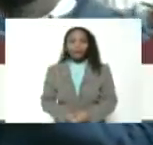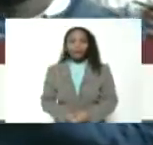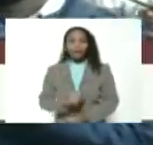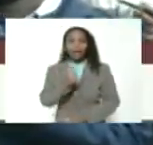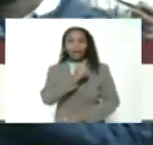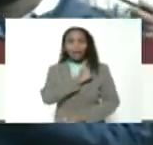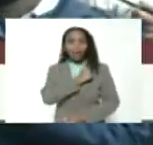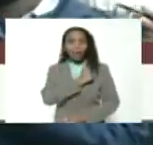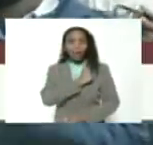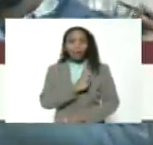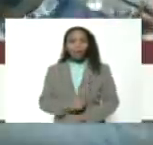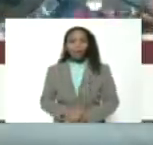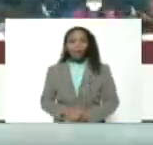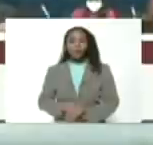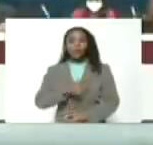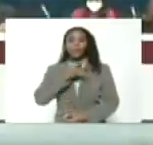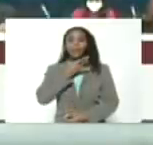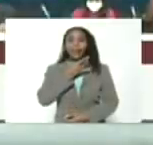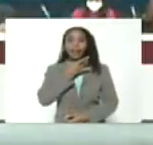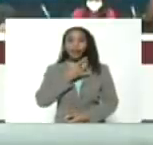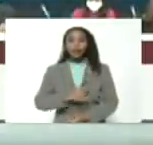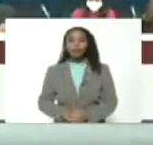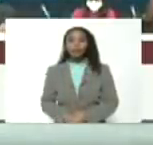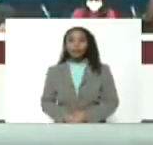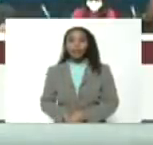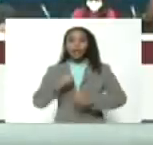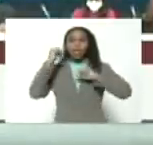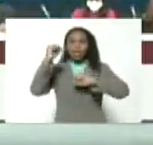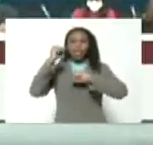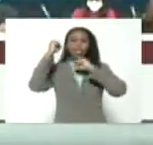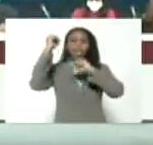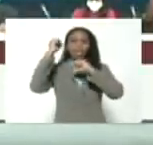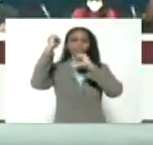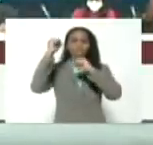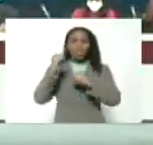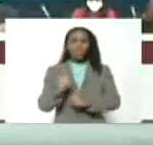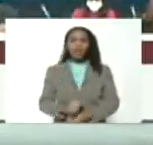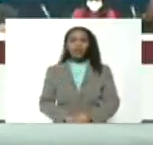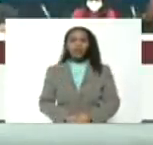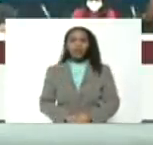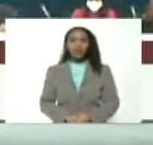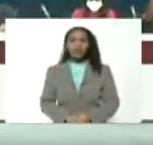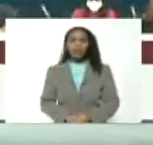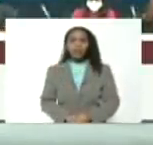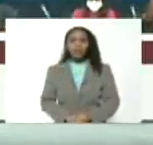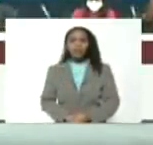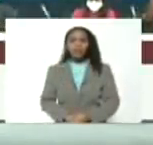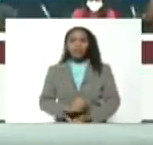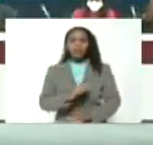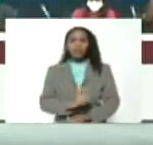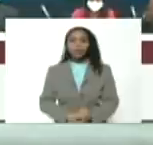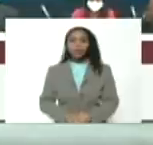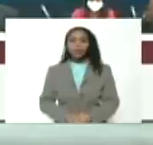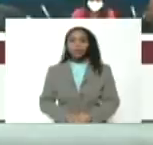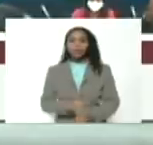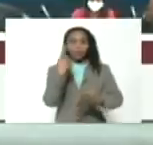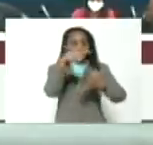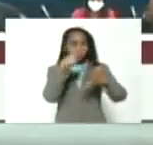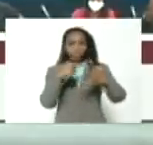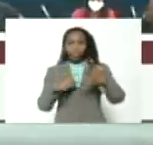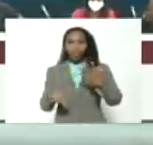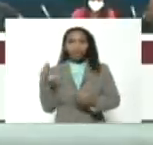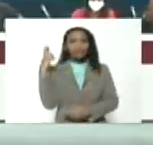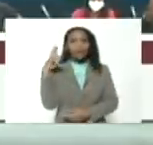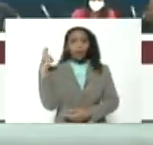Católicos, evangélicos, protestantes, judíos, musulmanes y todas las